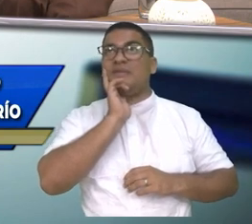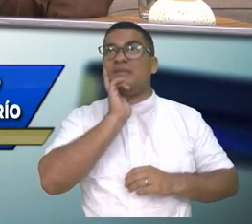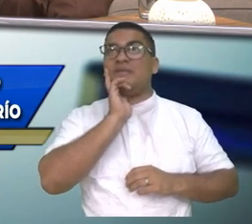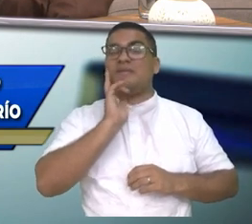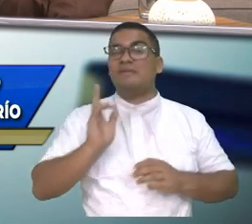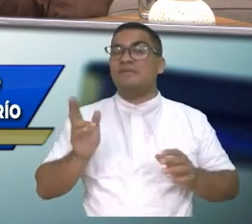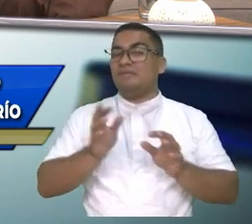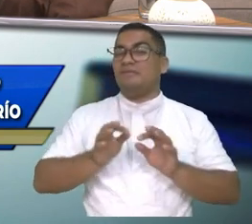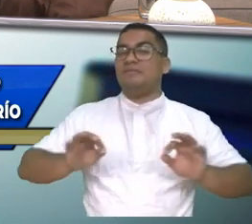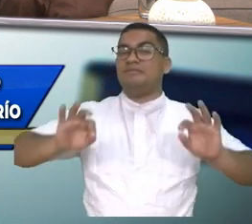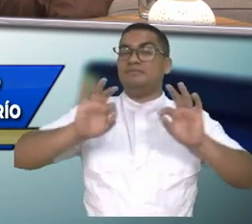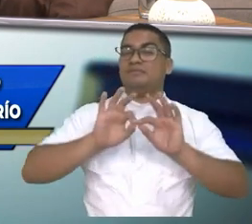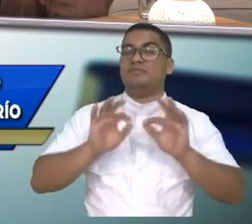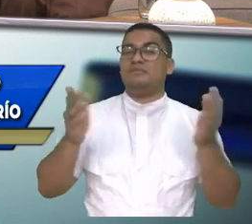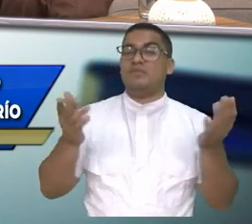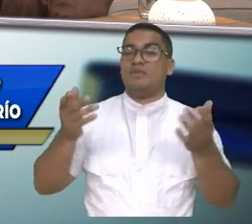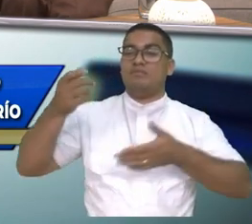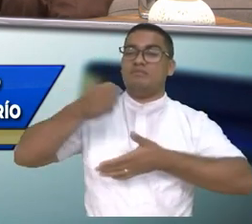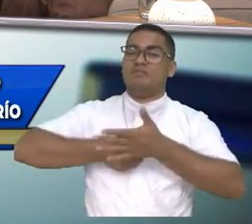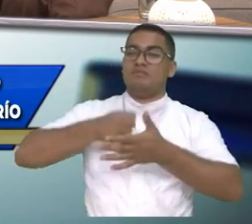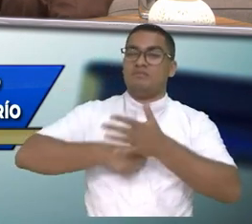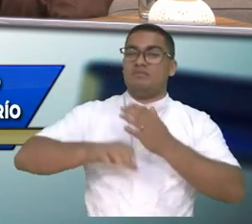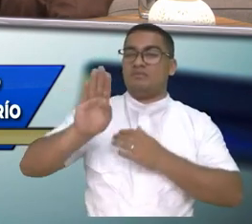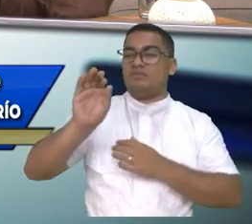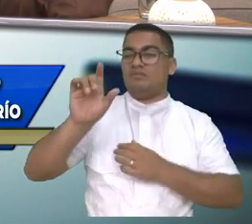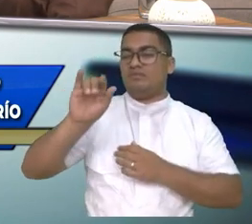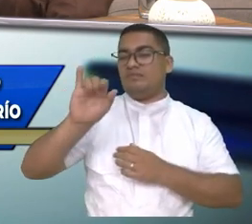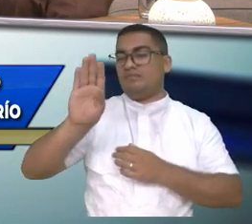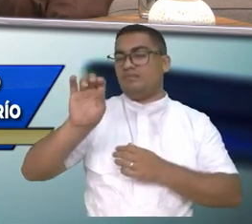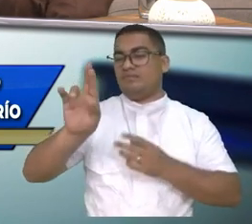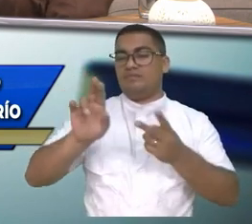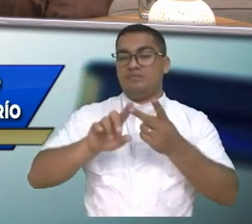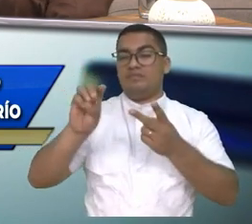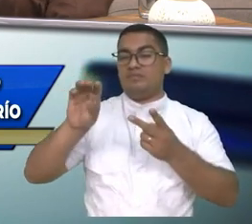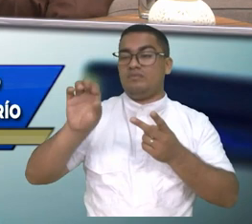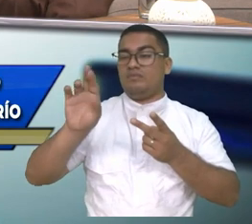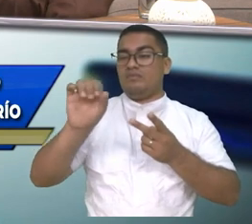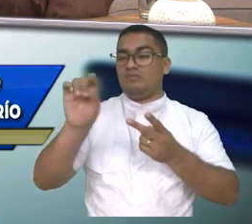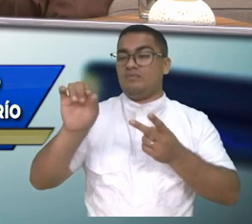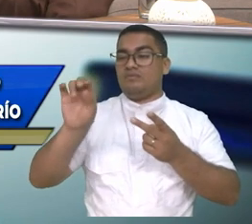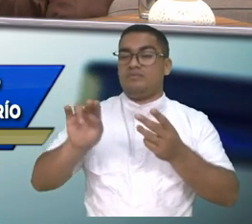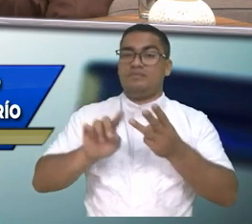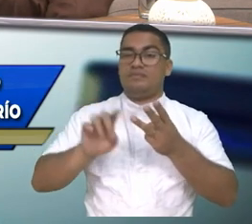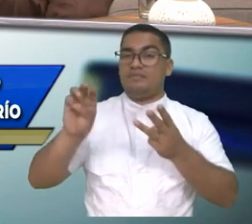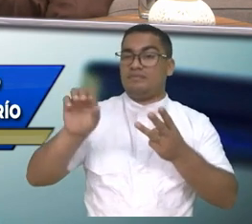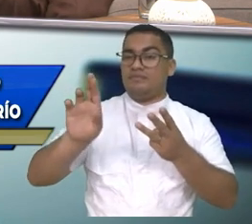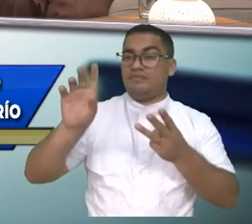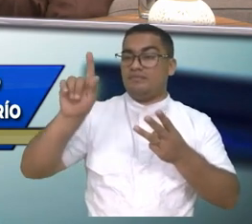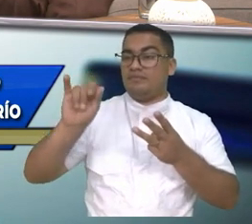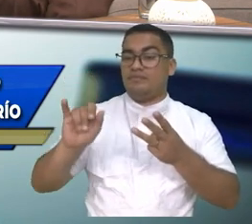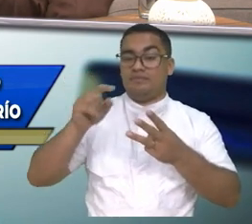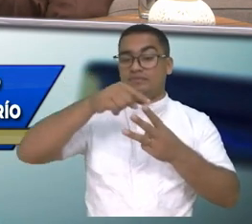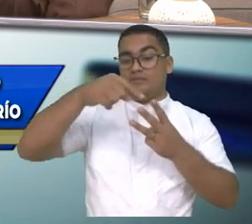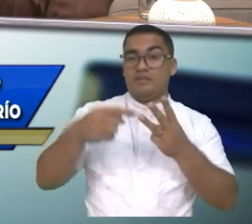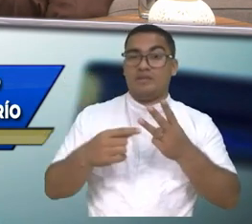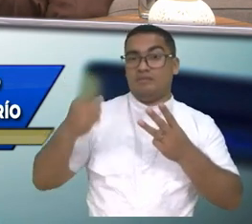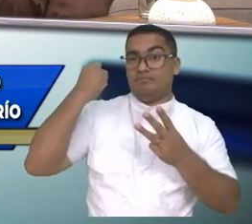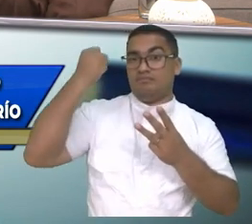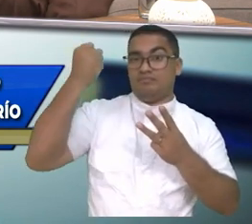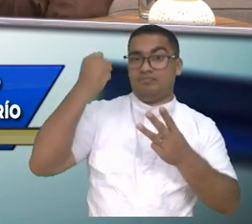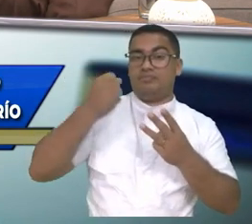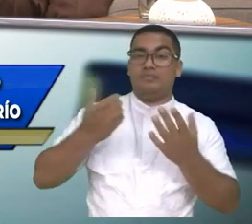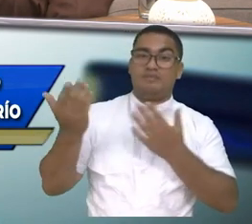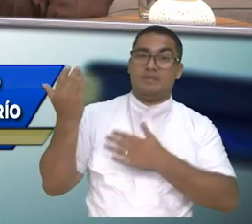sobre la lucha de Bolívar, Morazán y Martí, tres grandes héroes libertarios